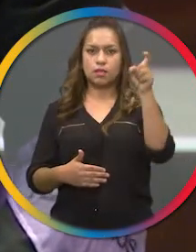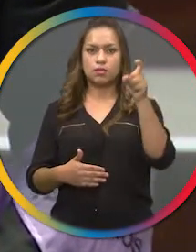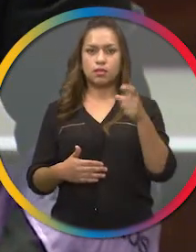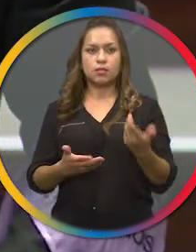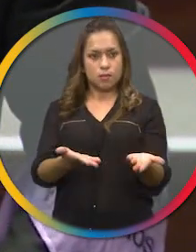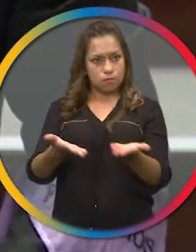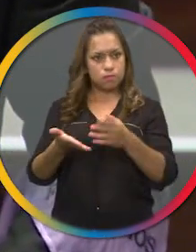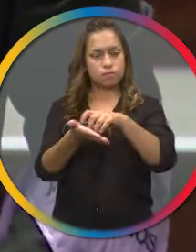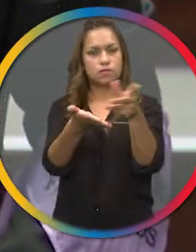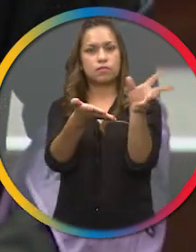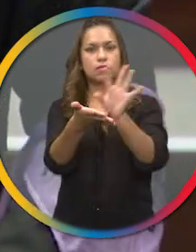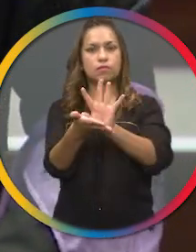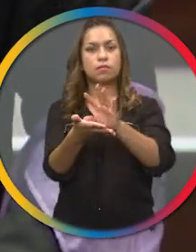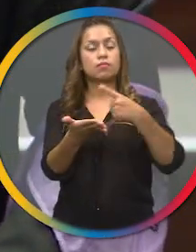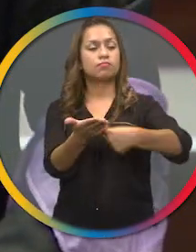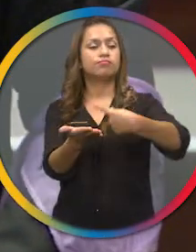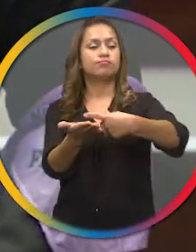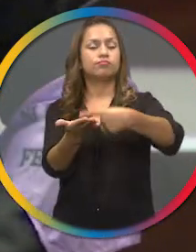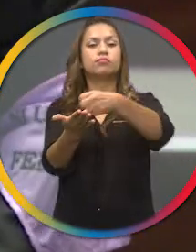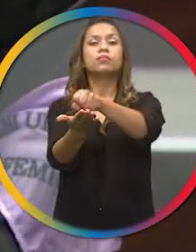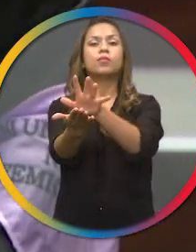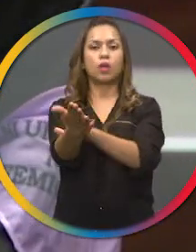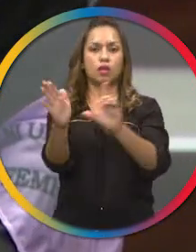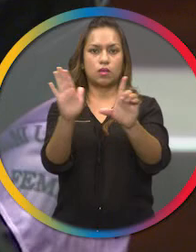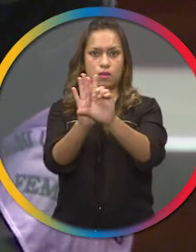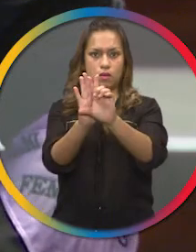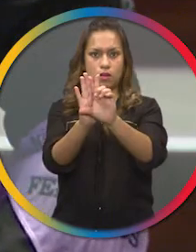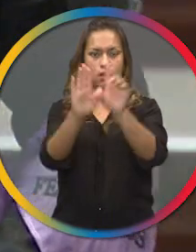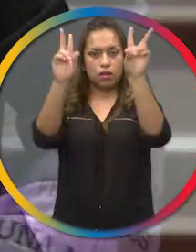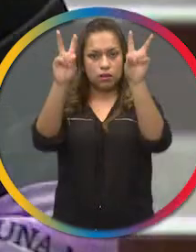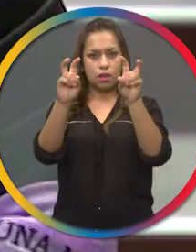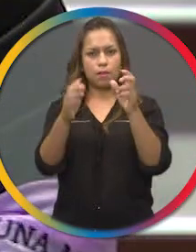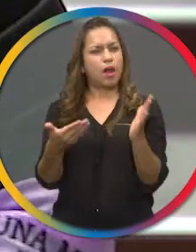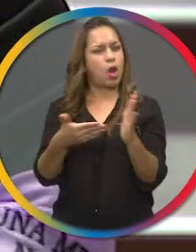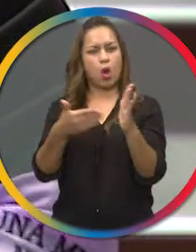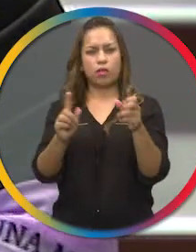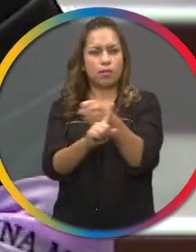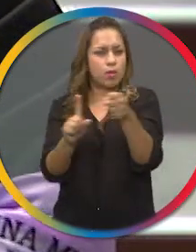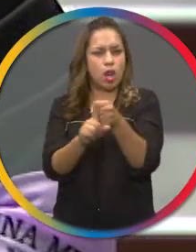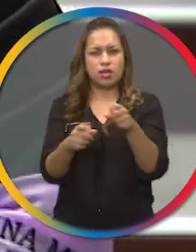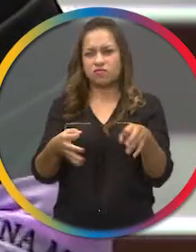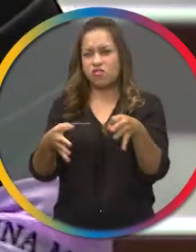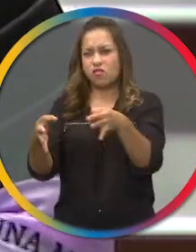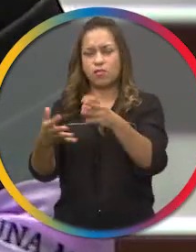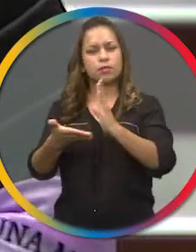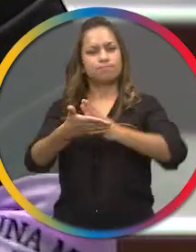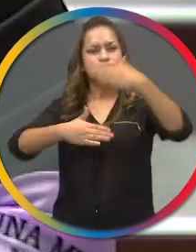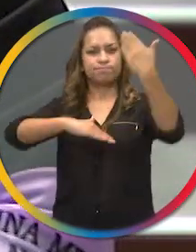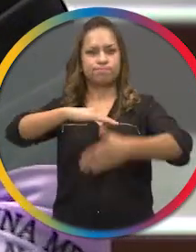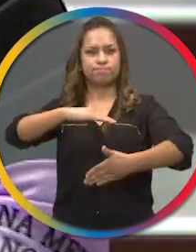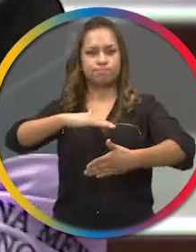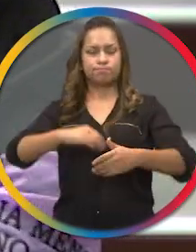deberá presentar para el debate el proyecto de ley contra todas las formas de violencia.